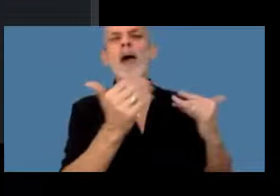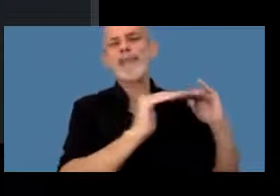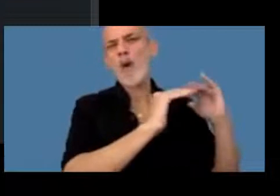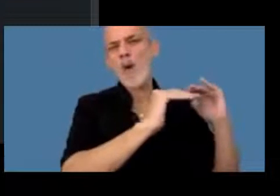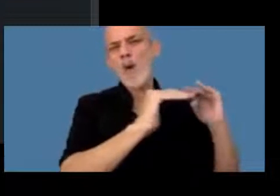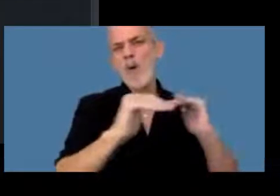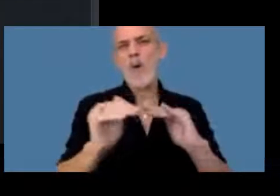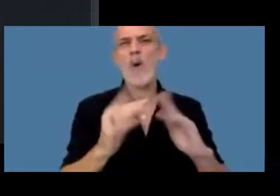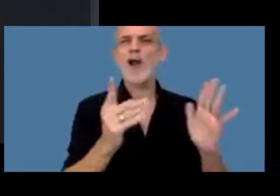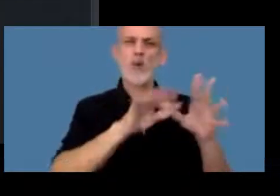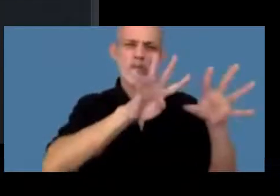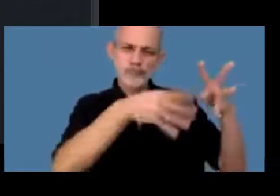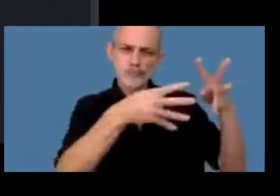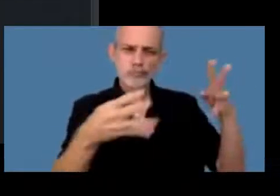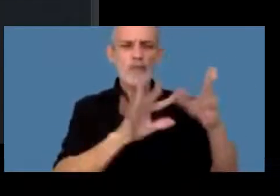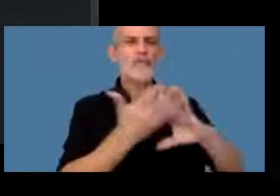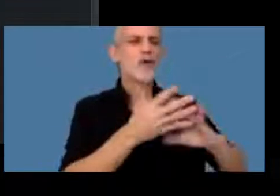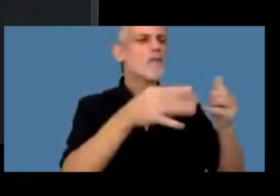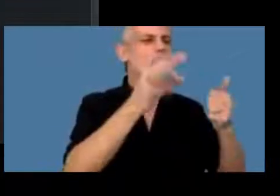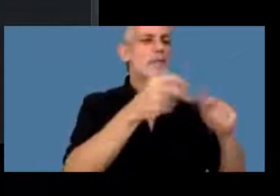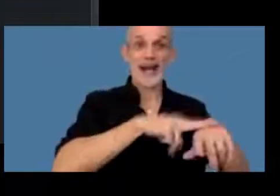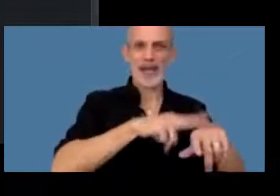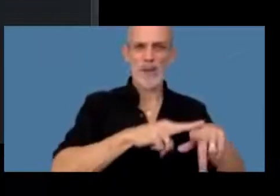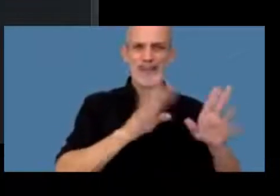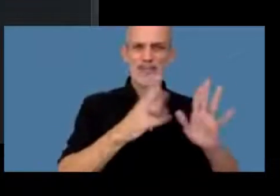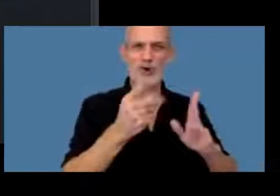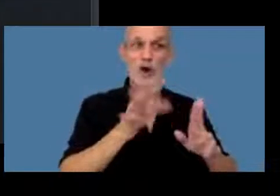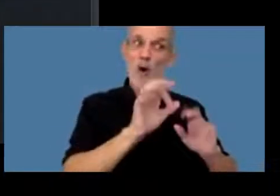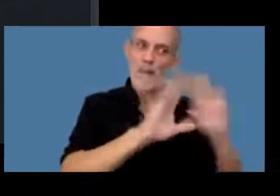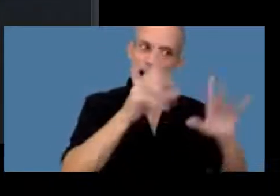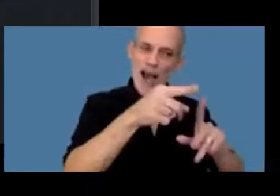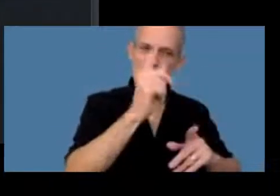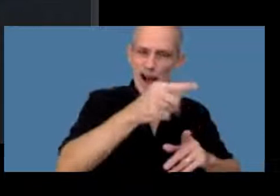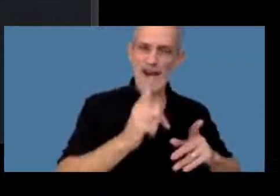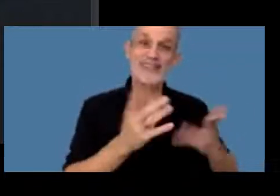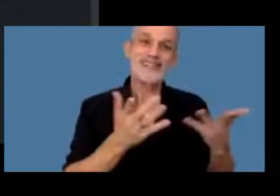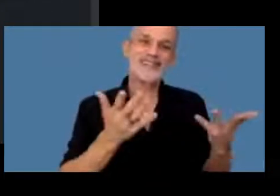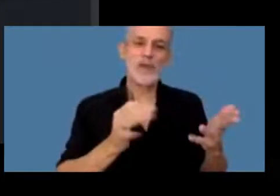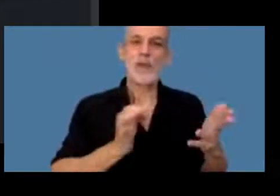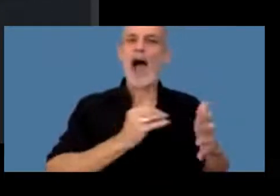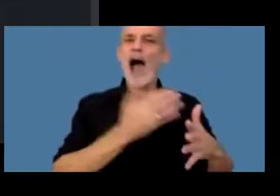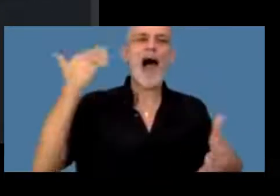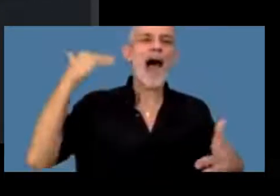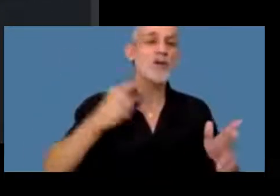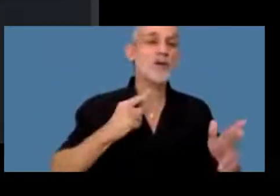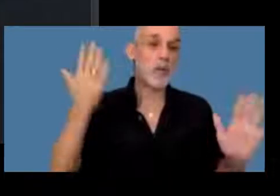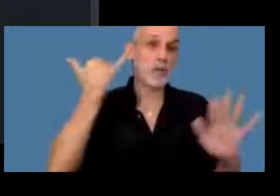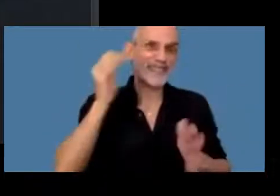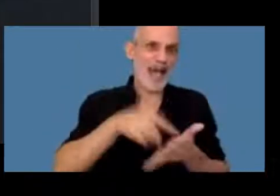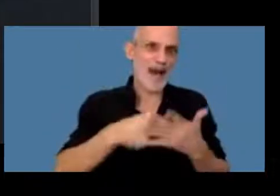en un diagrama de lógica y en recomendaciones y desvíos, digamos. Y además hay que ver los años no prescritos, ¿no? Hay empresas que